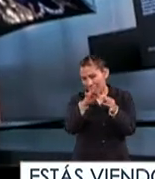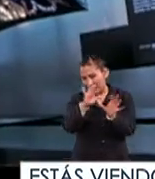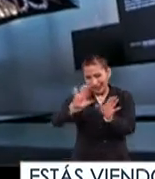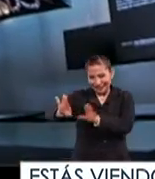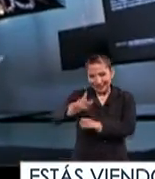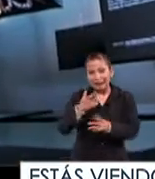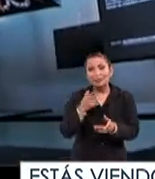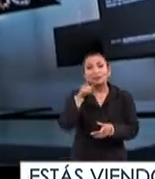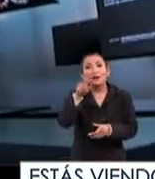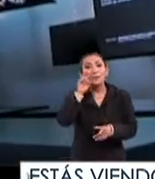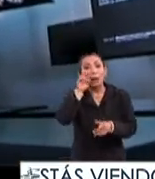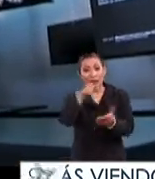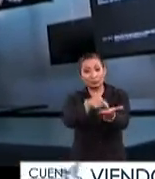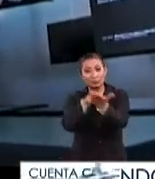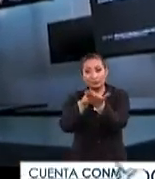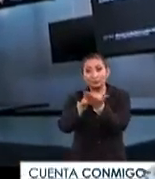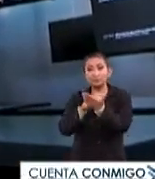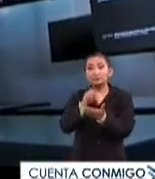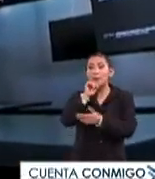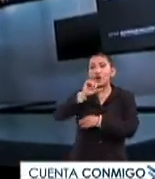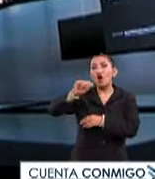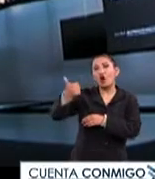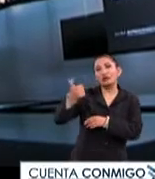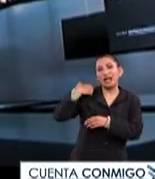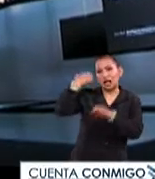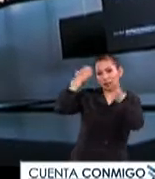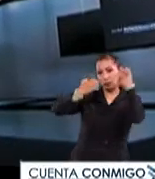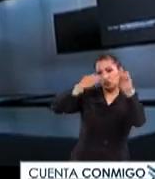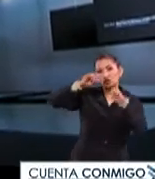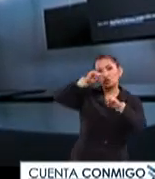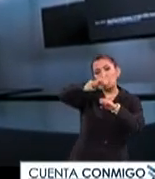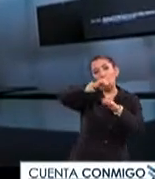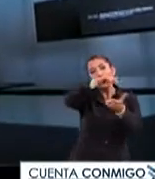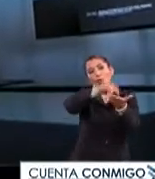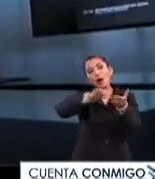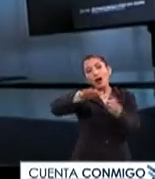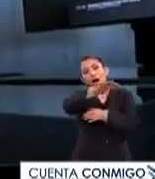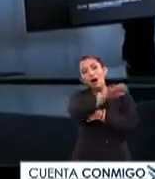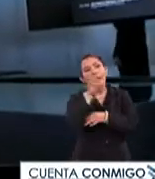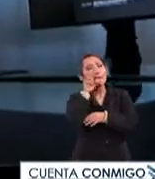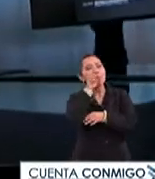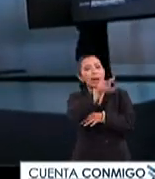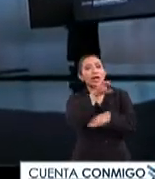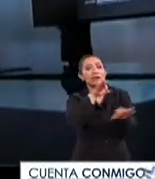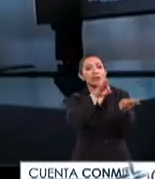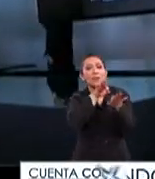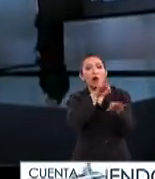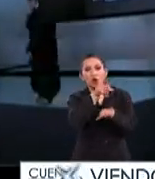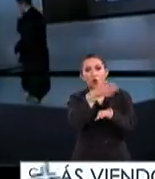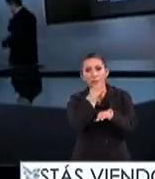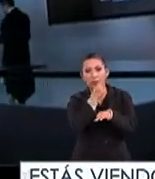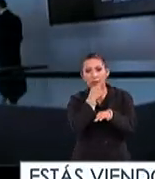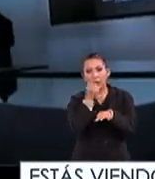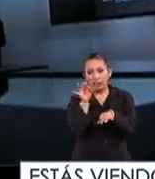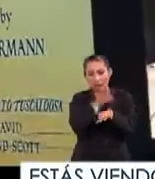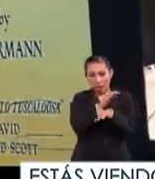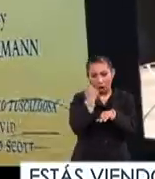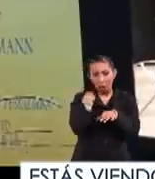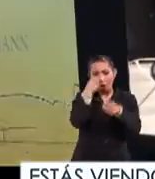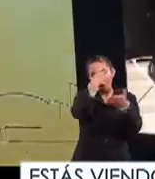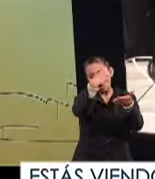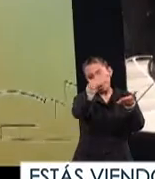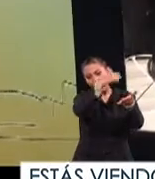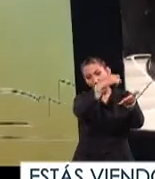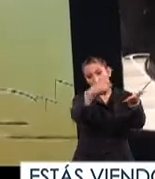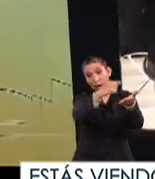pero lo vemos reflejado aquí, ¿no? También hay una parte de la exposición en donde podemos ver el trabajo que realizó en el diseño de créditos,